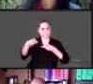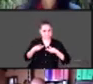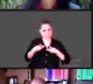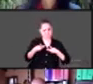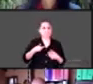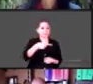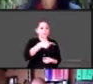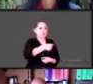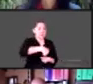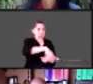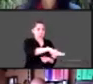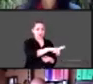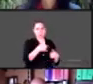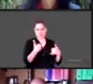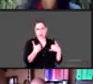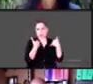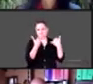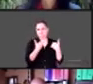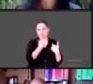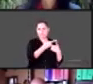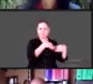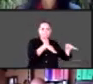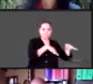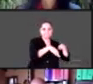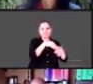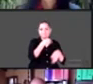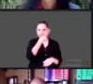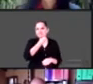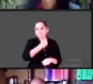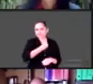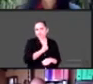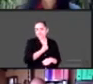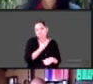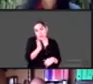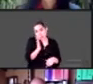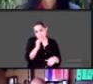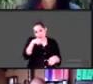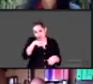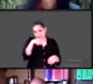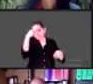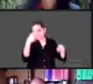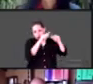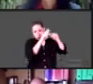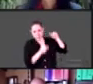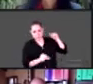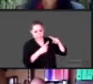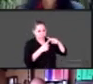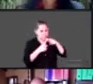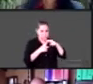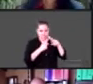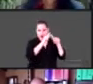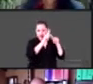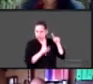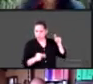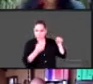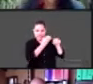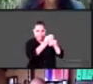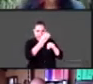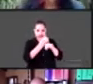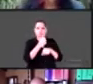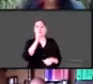la necesidad de trabajar en nuestro país al menos con los datos nacionales y estatales pues si lo tienen que hacer en condiciones